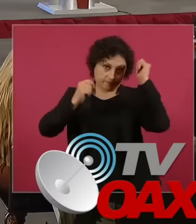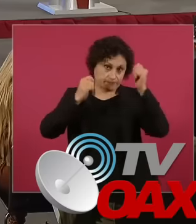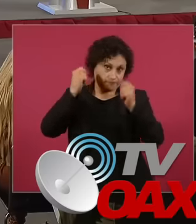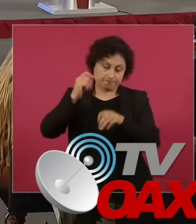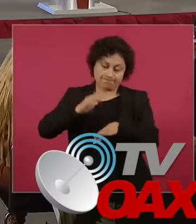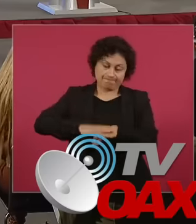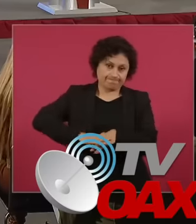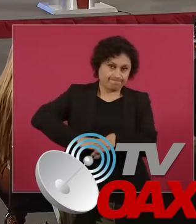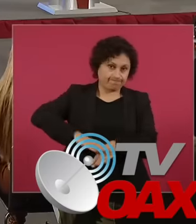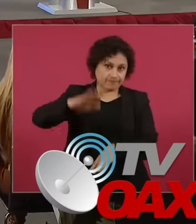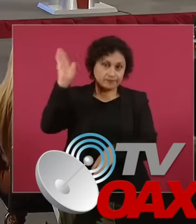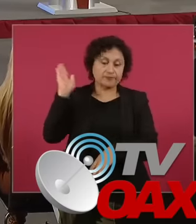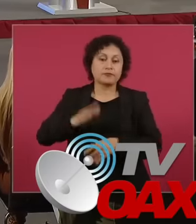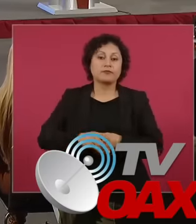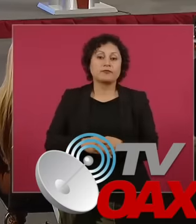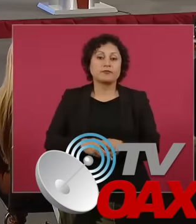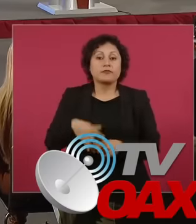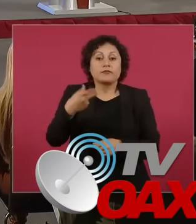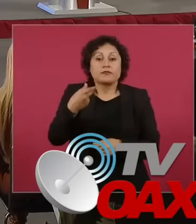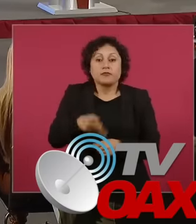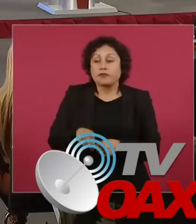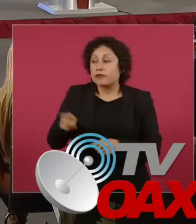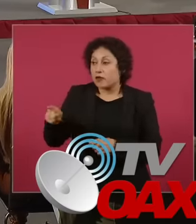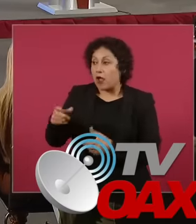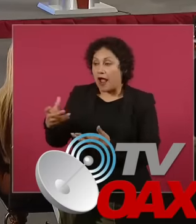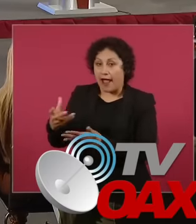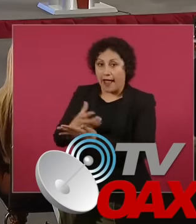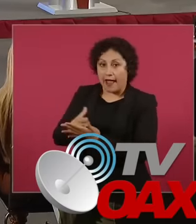¿Pero qué le devolvían? Nada.